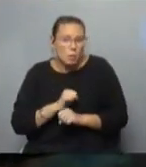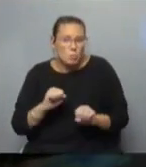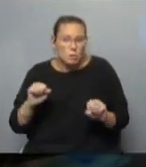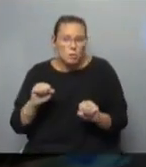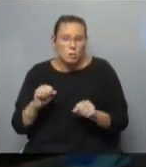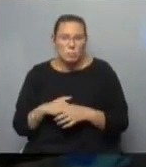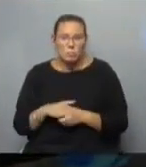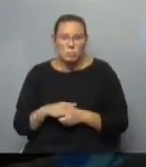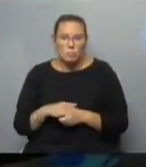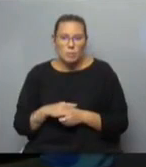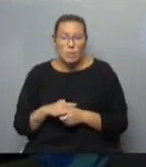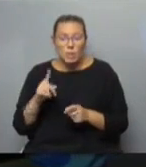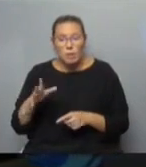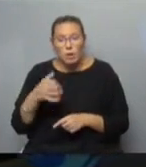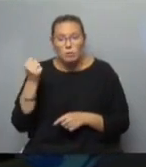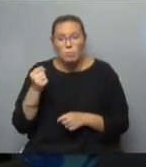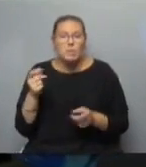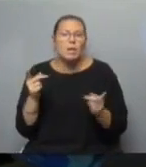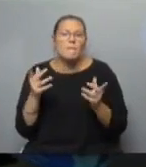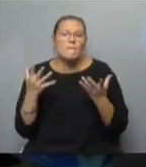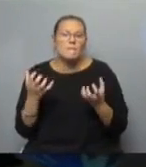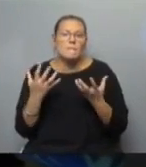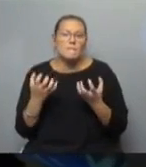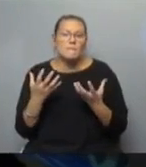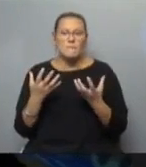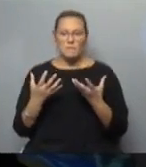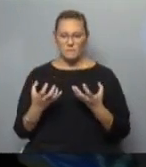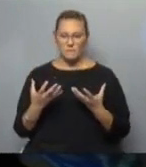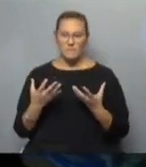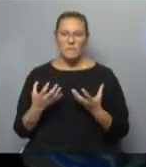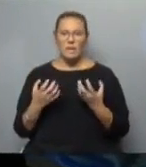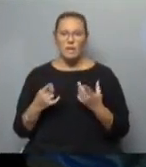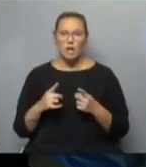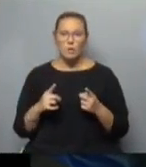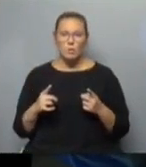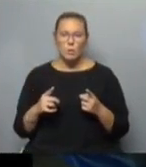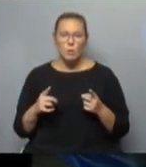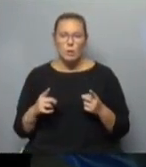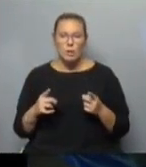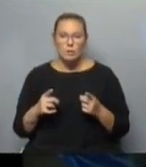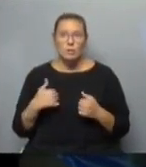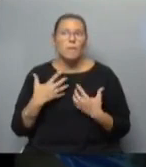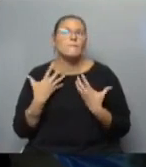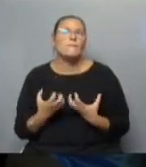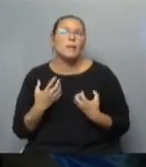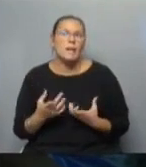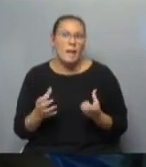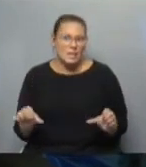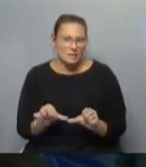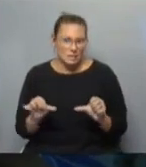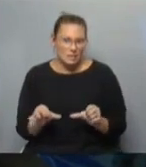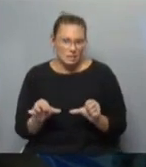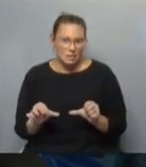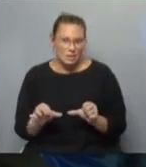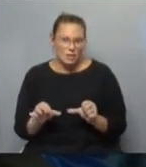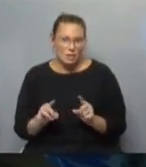que hay que encontrarlas. Porque el deseo no es tener, no es ejercer el deseo, sino tener un deseo.